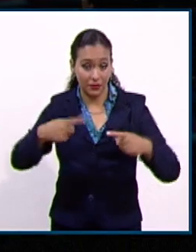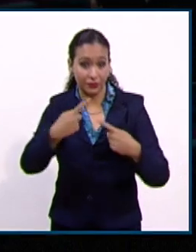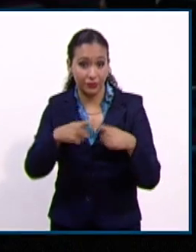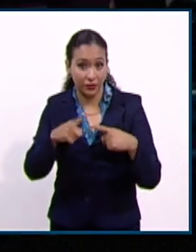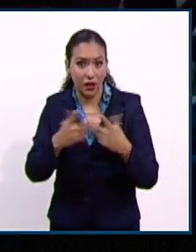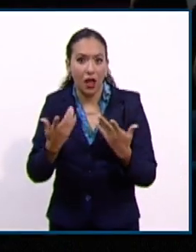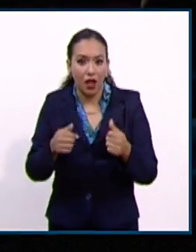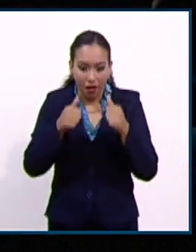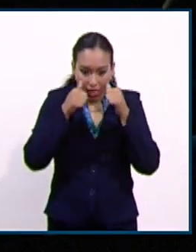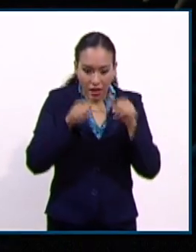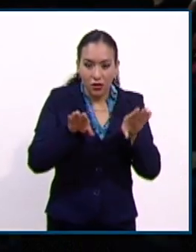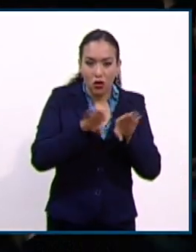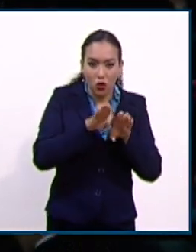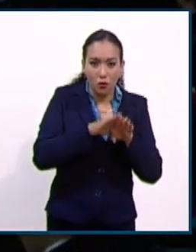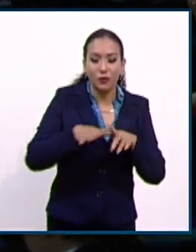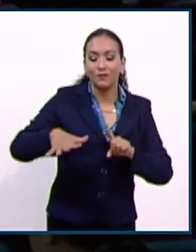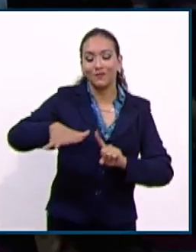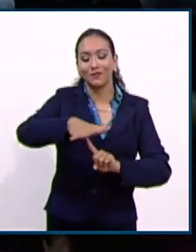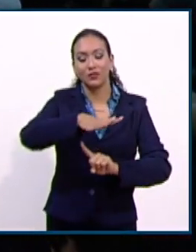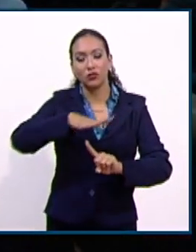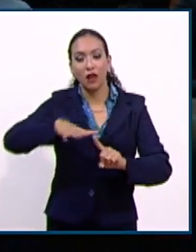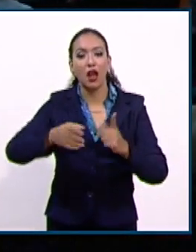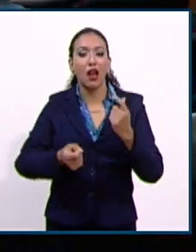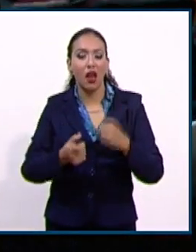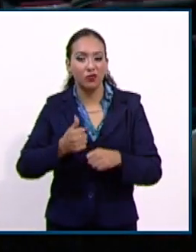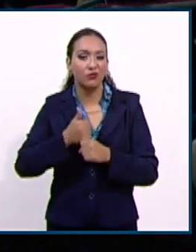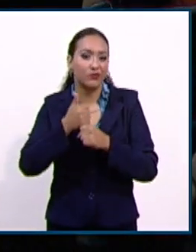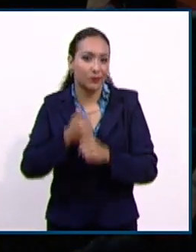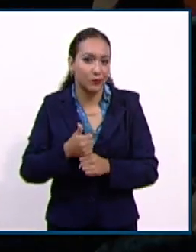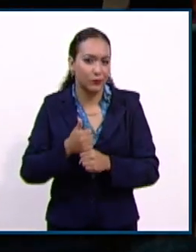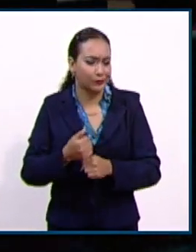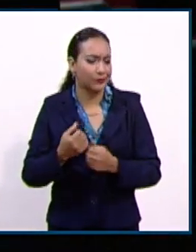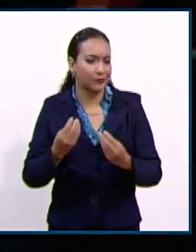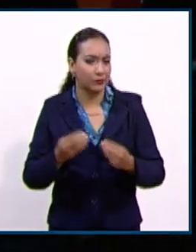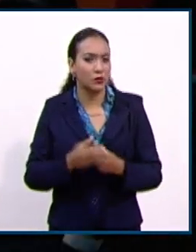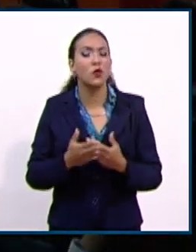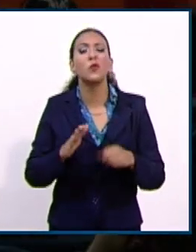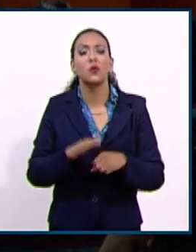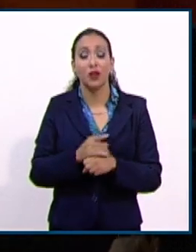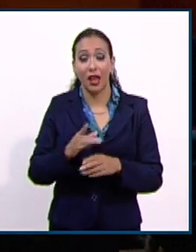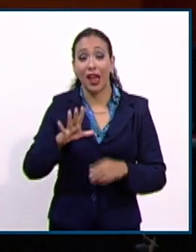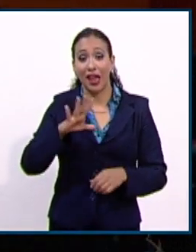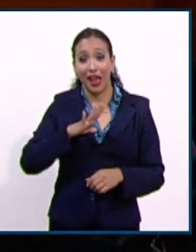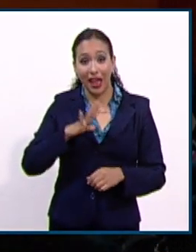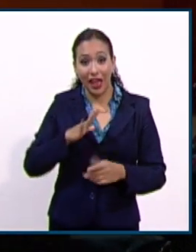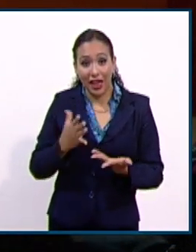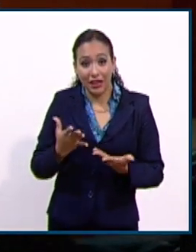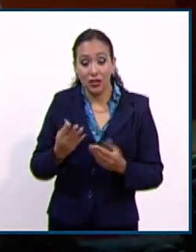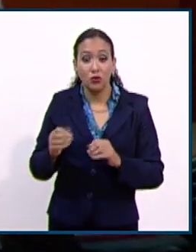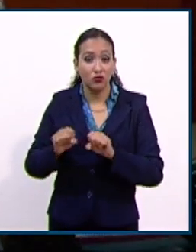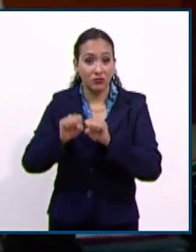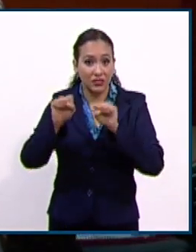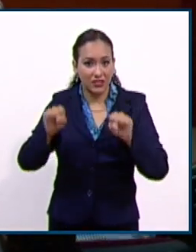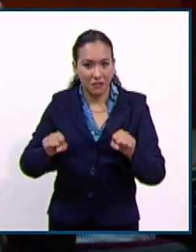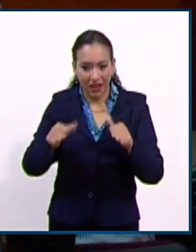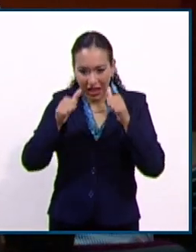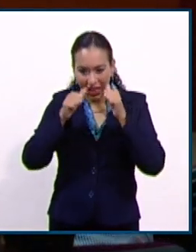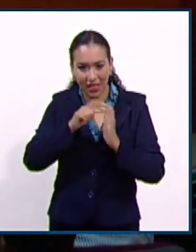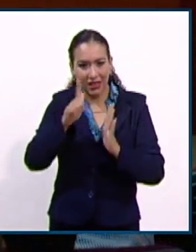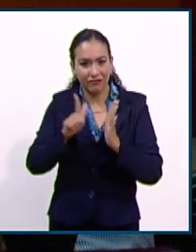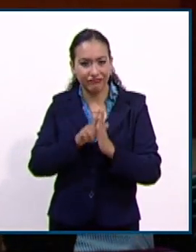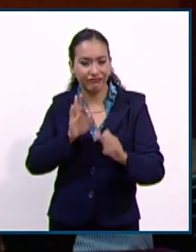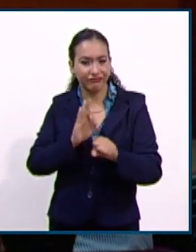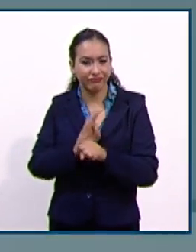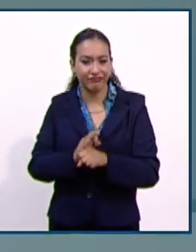penitenciarios con base en su situación de vulnerabilidad, sobre todo ante un sistema que sigue siendo punitivista. Escuchemos parte de